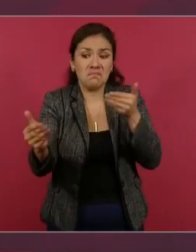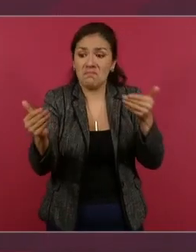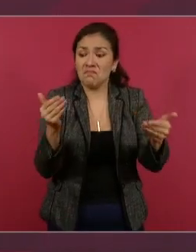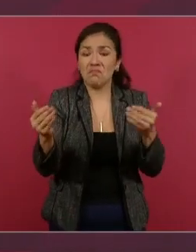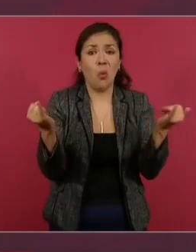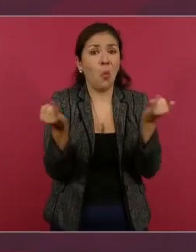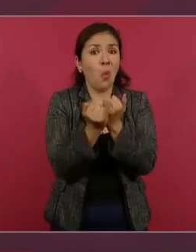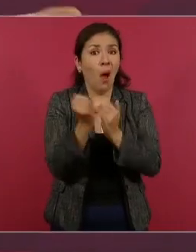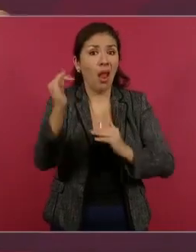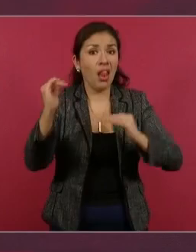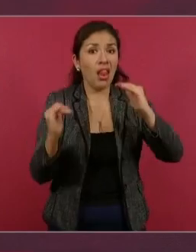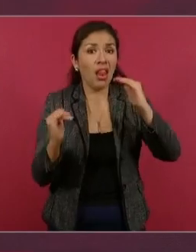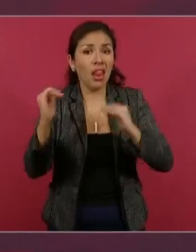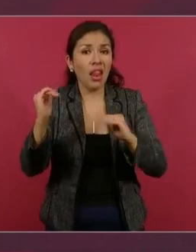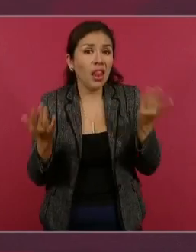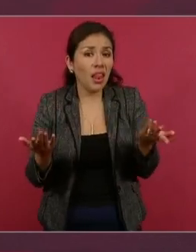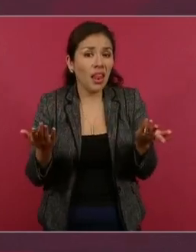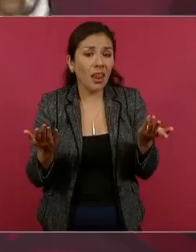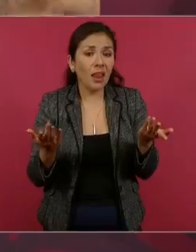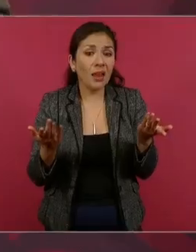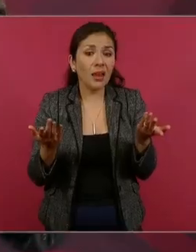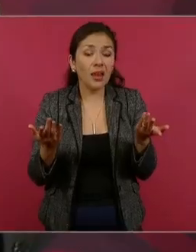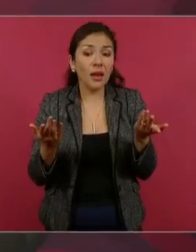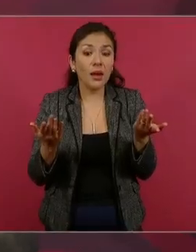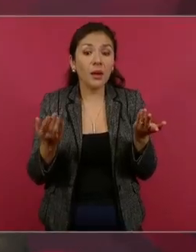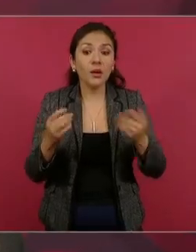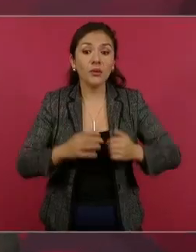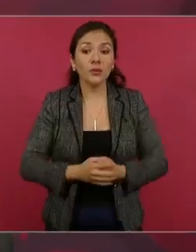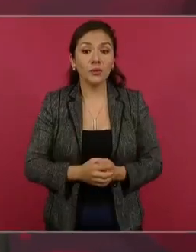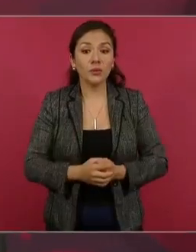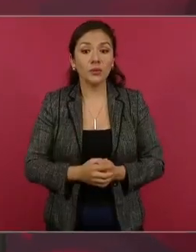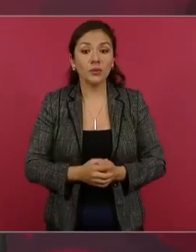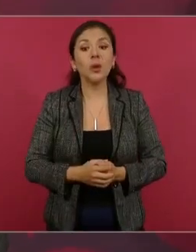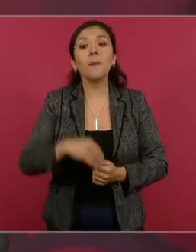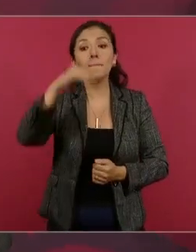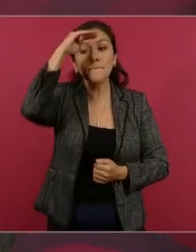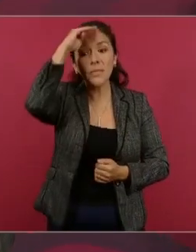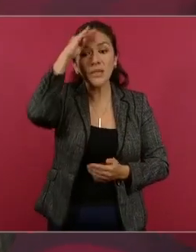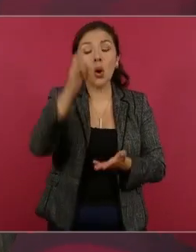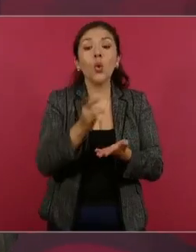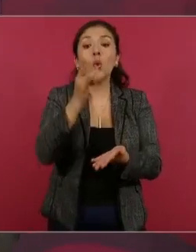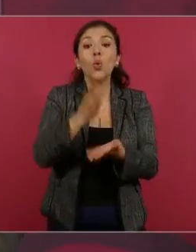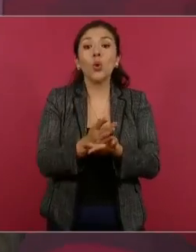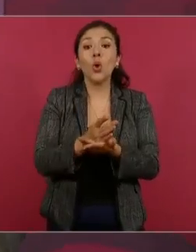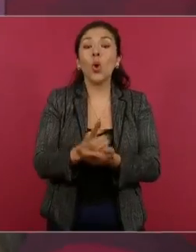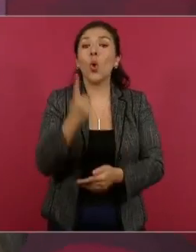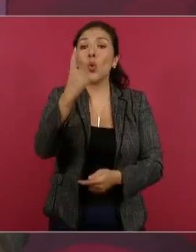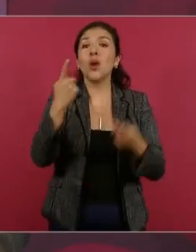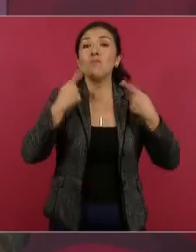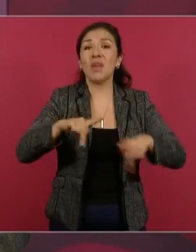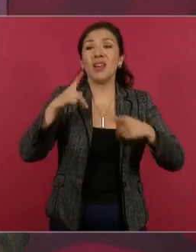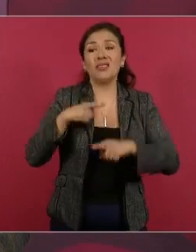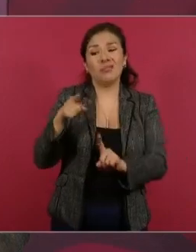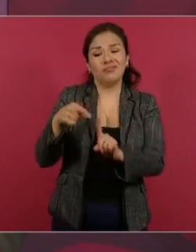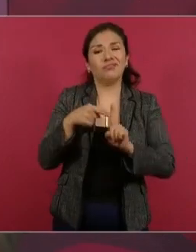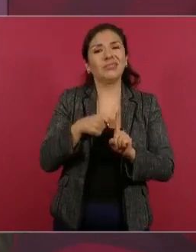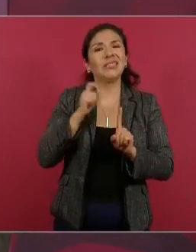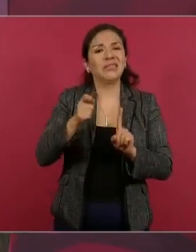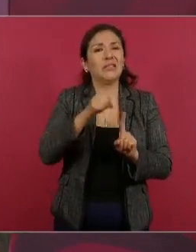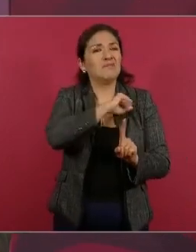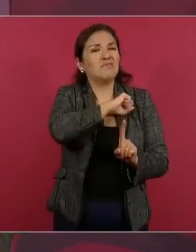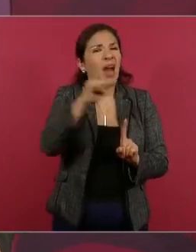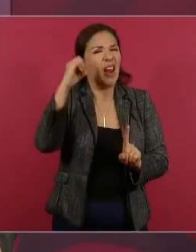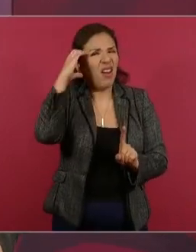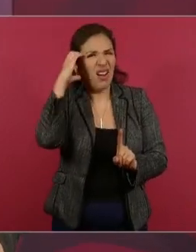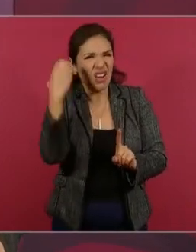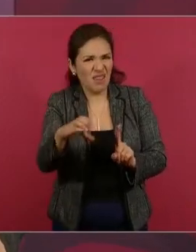No es nada más que dejaron libre a un presunto delincuente que se